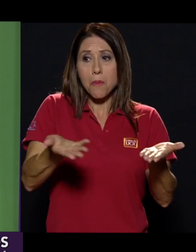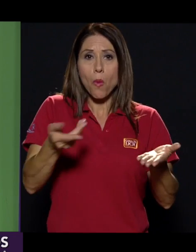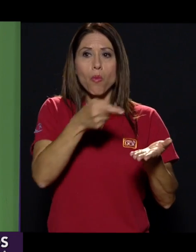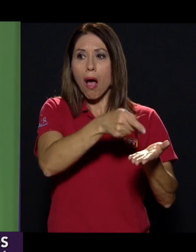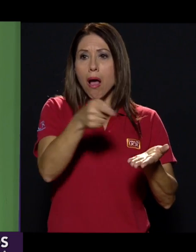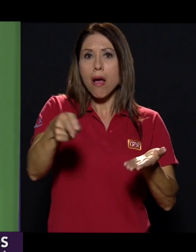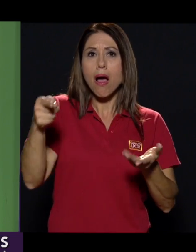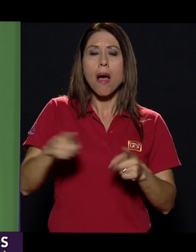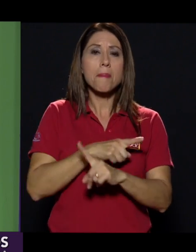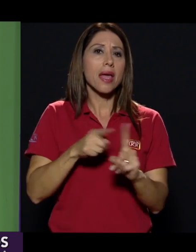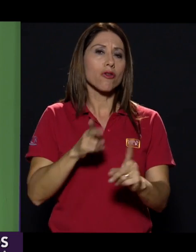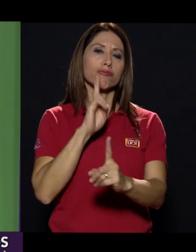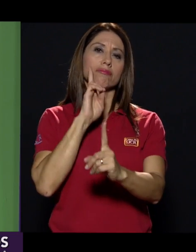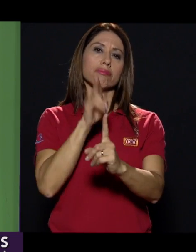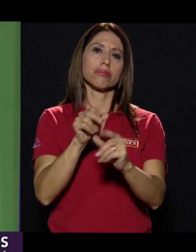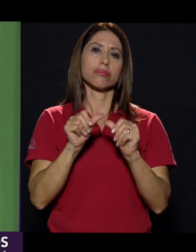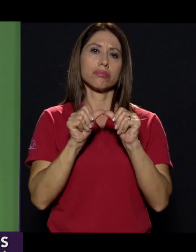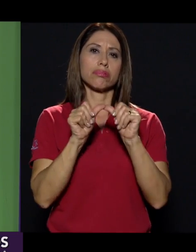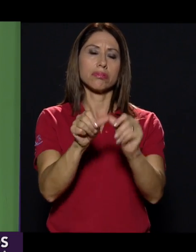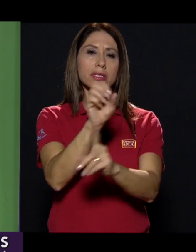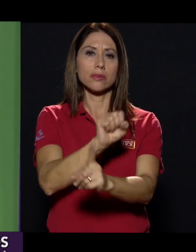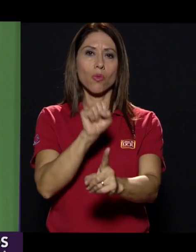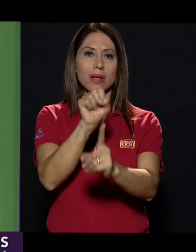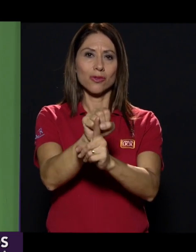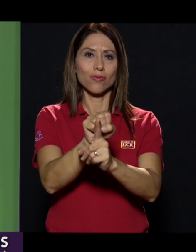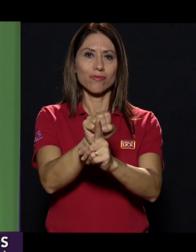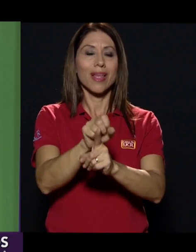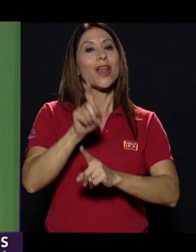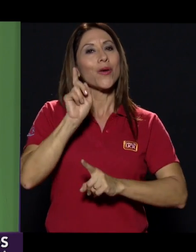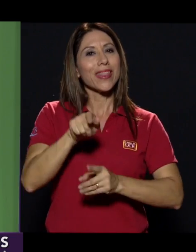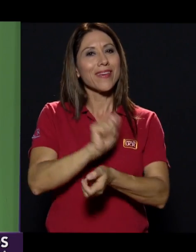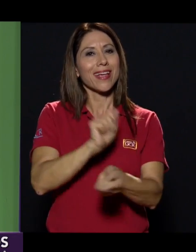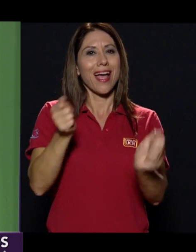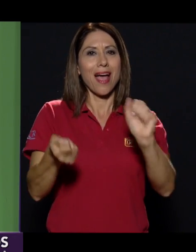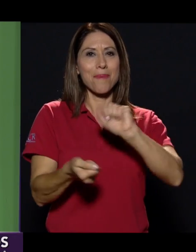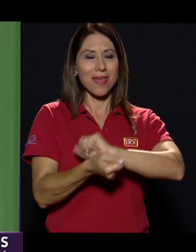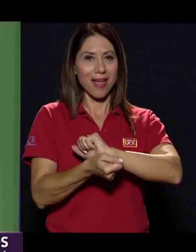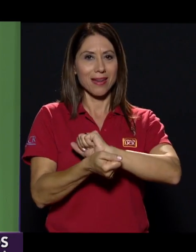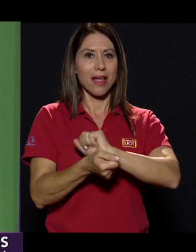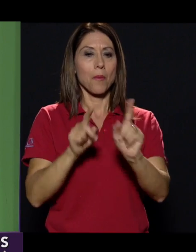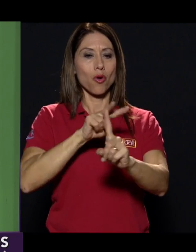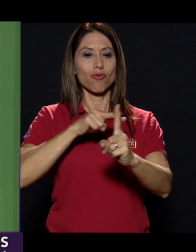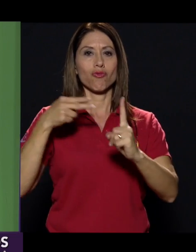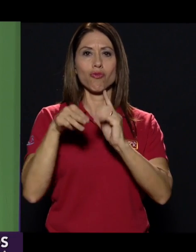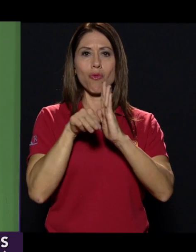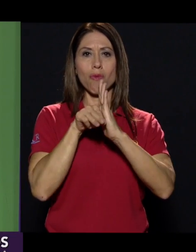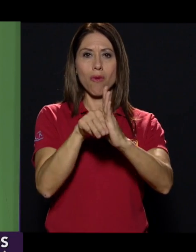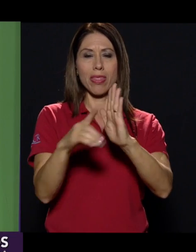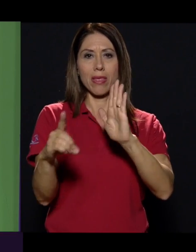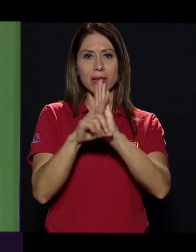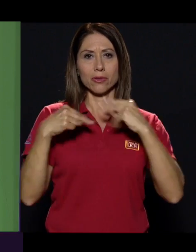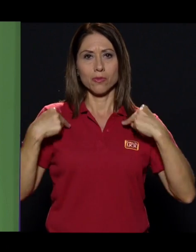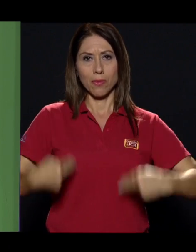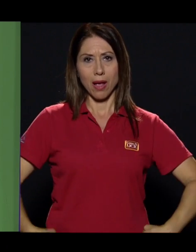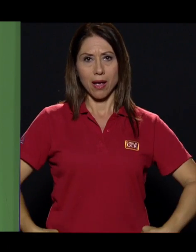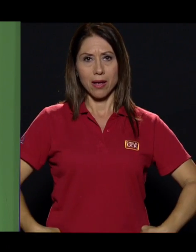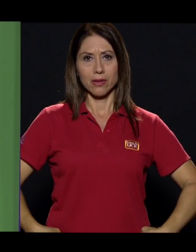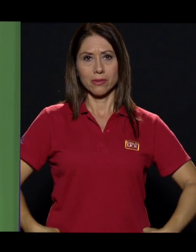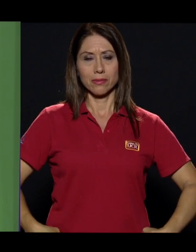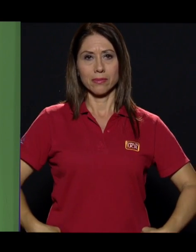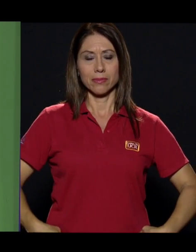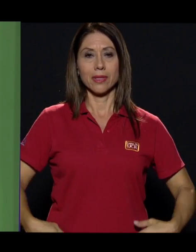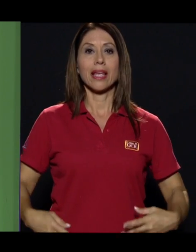va a seguir la misma situación, ¿verdad? Aquí lo que hay que cambiar es el paradigma de derechos humanos, ¿verdad?